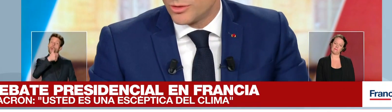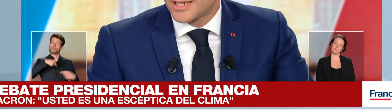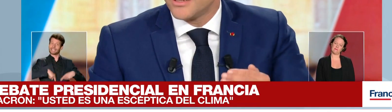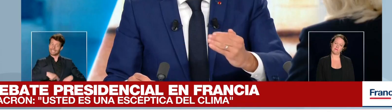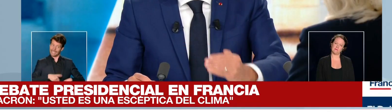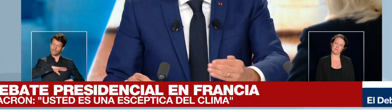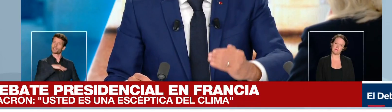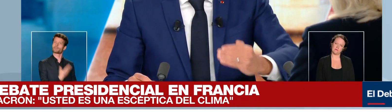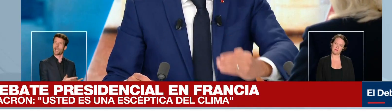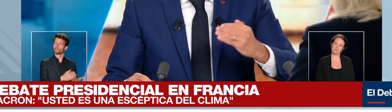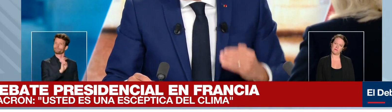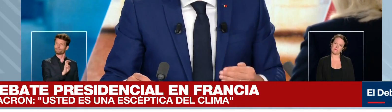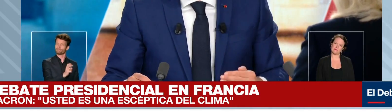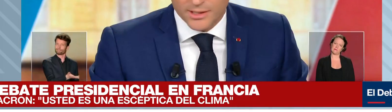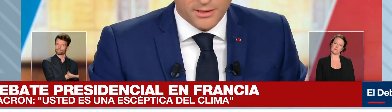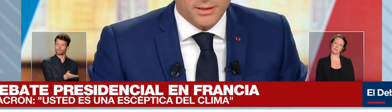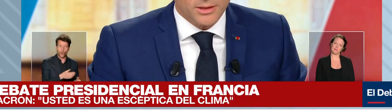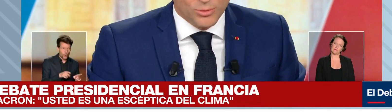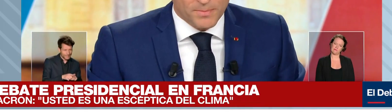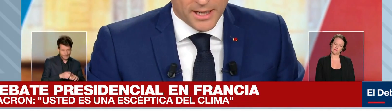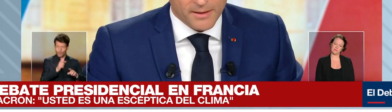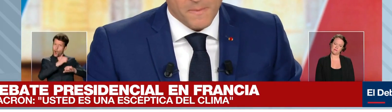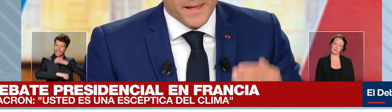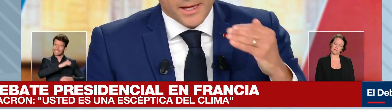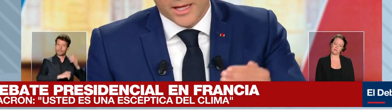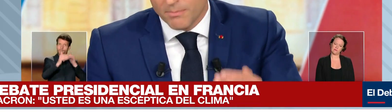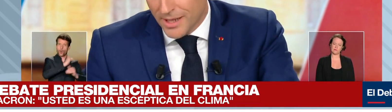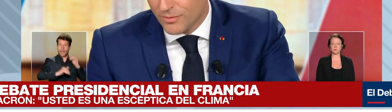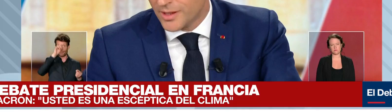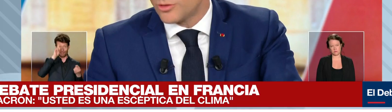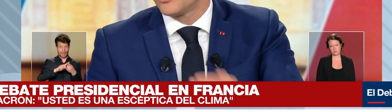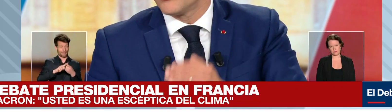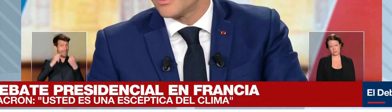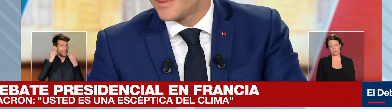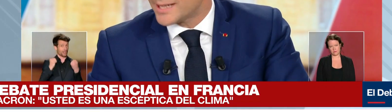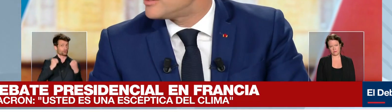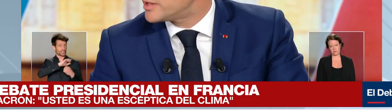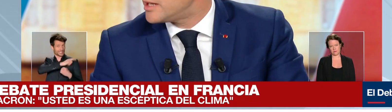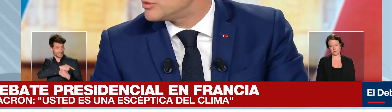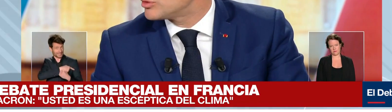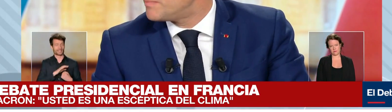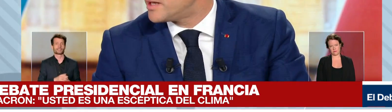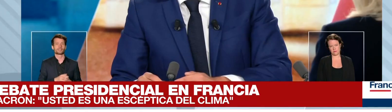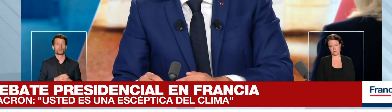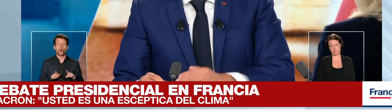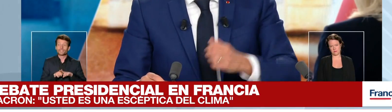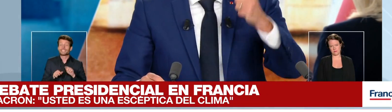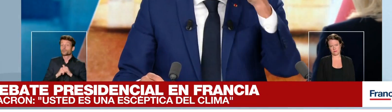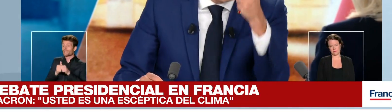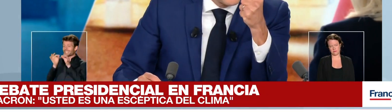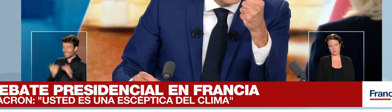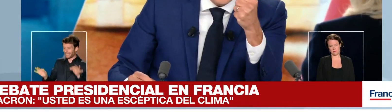de esta política y de crear una planificación energética de una parte y una planificación territorial de otra